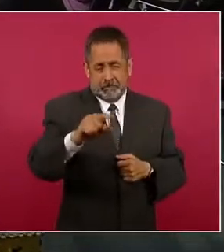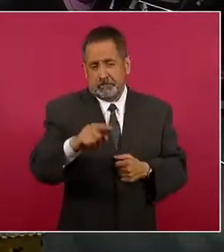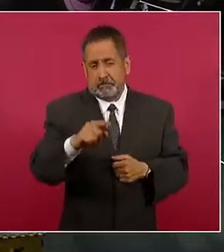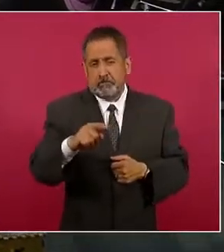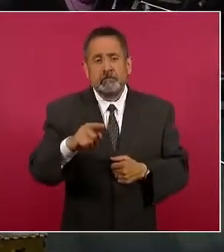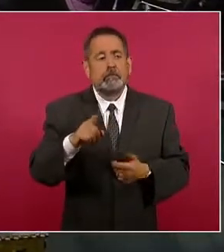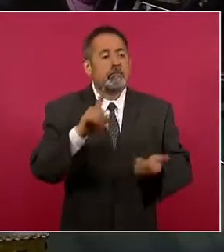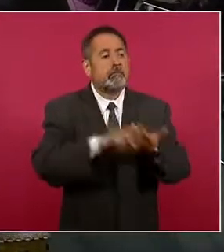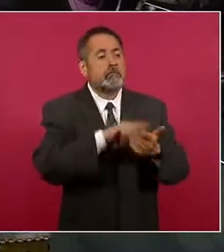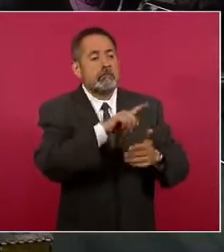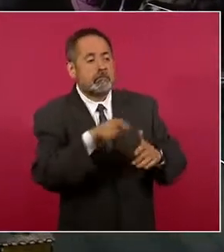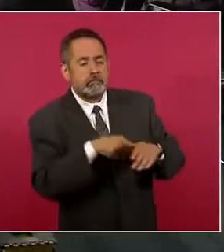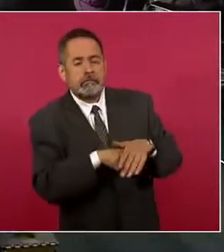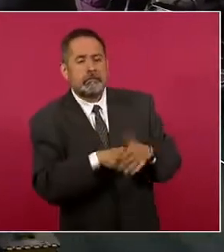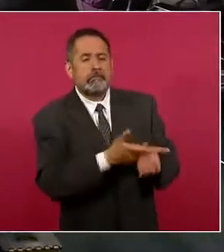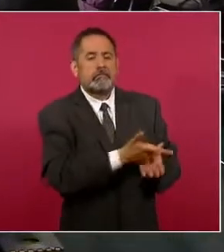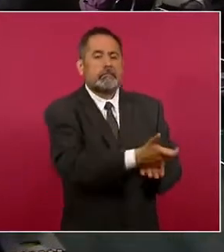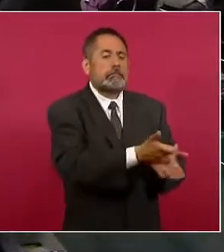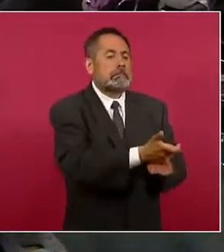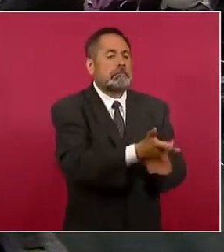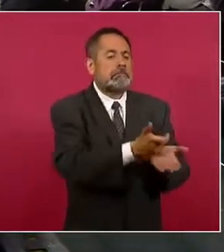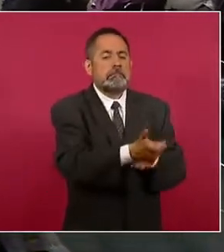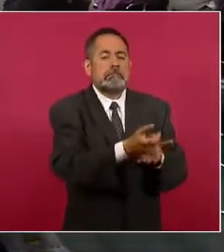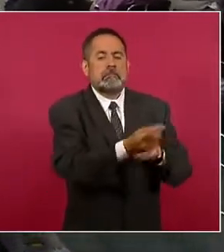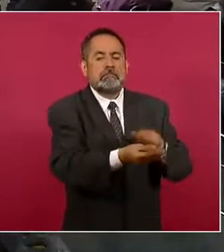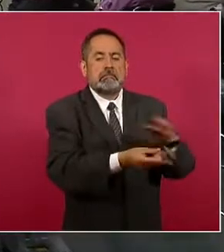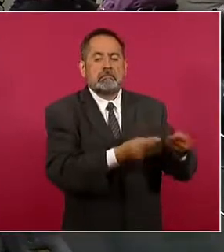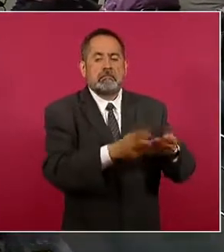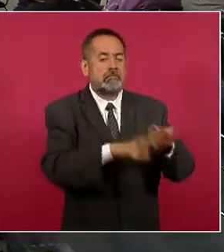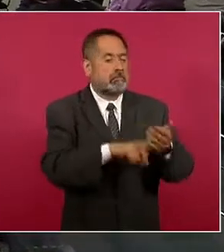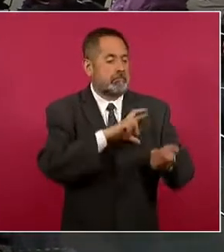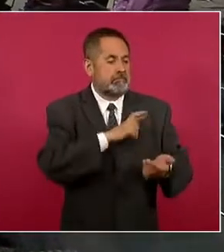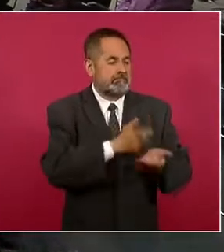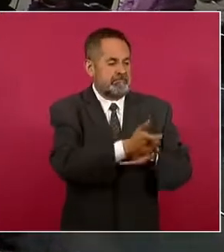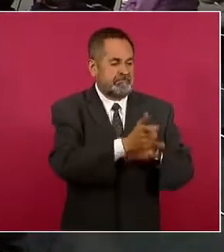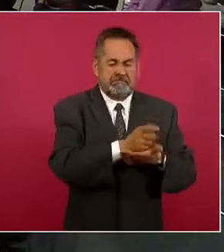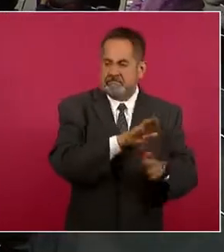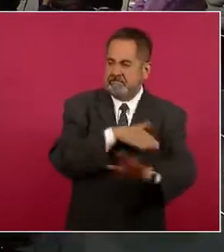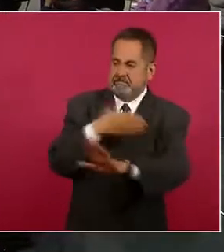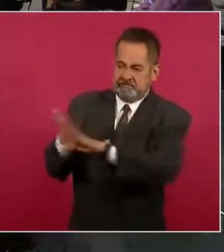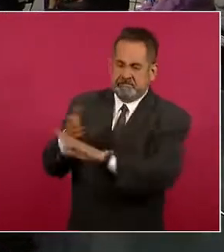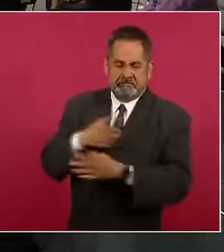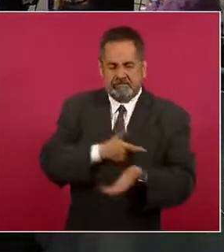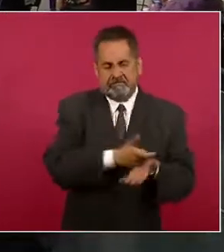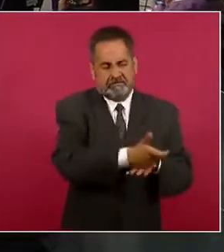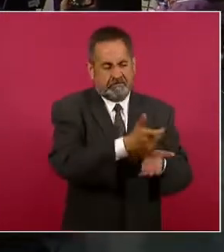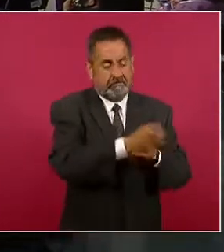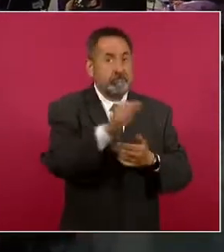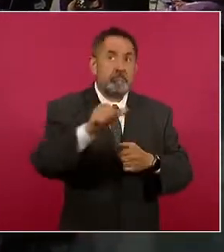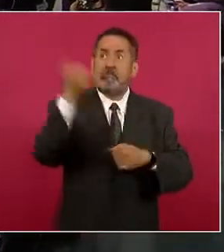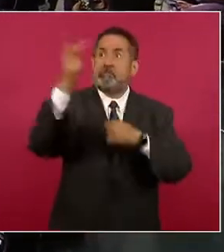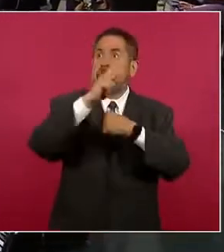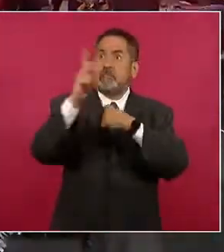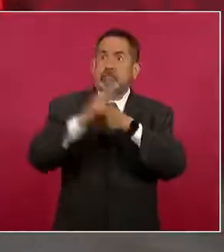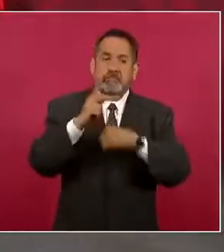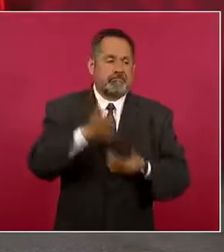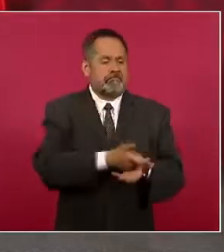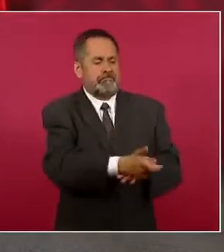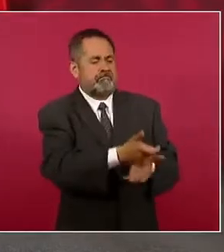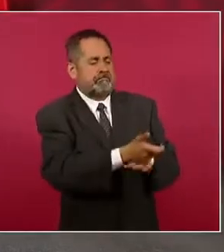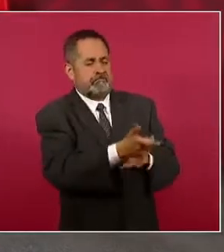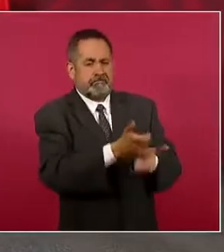reciben financiamiento de particulares y hasta de gobiernos extranjeros.